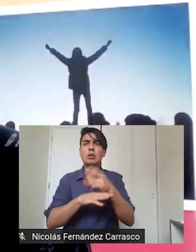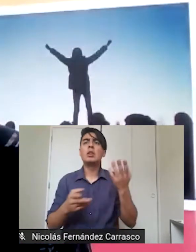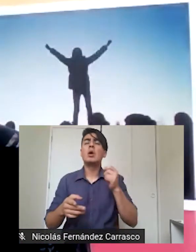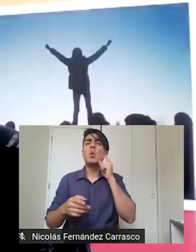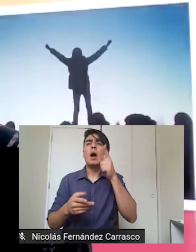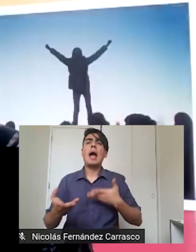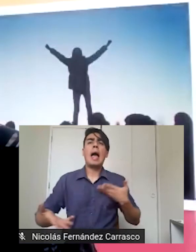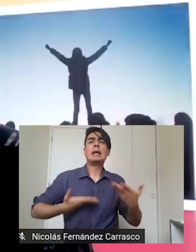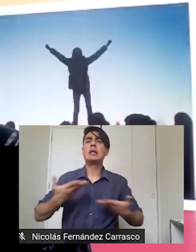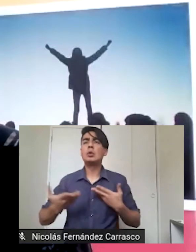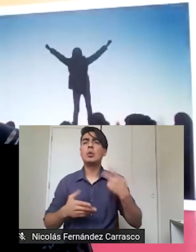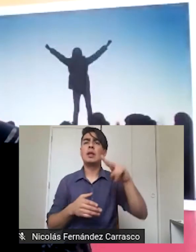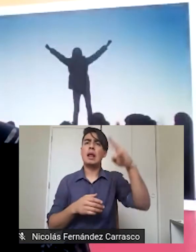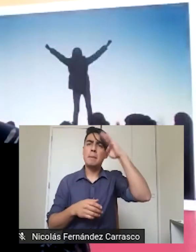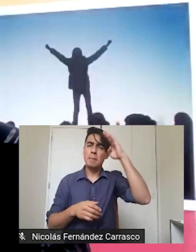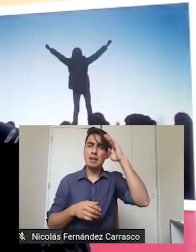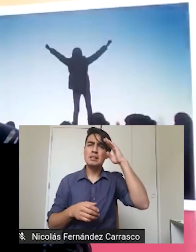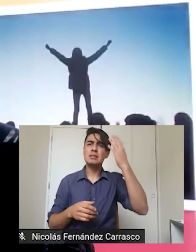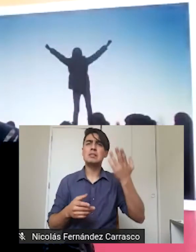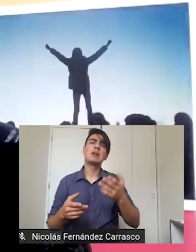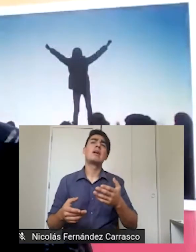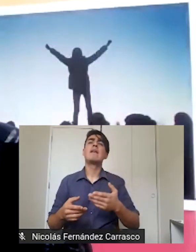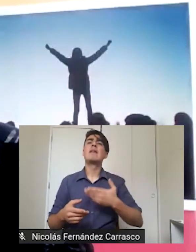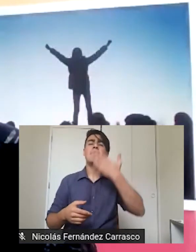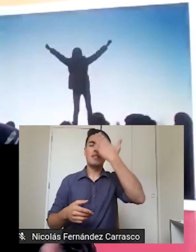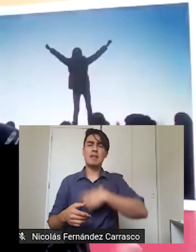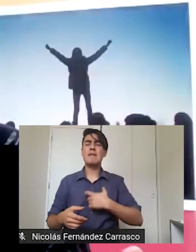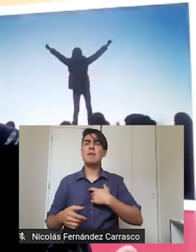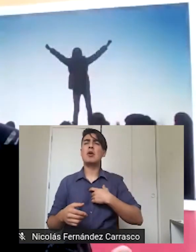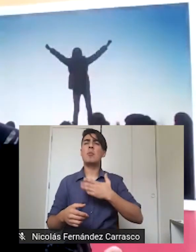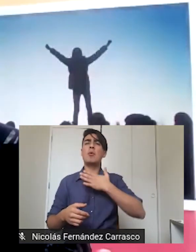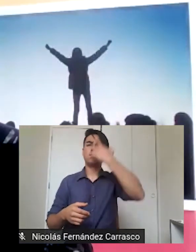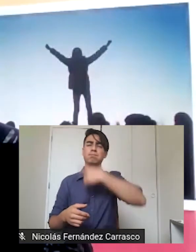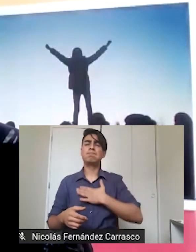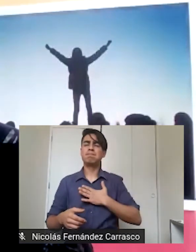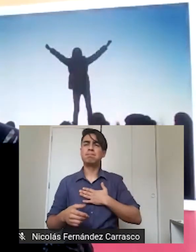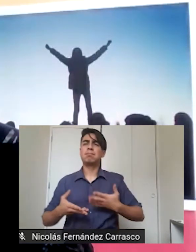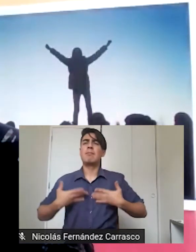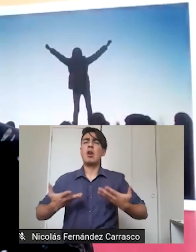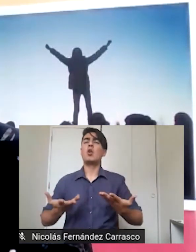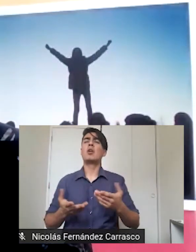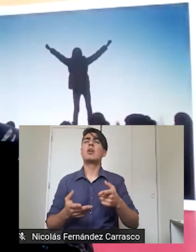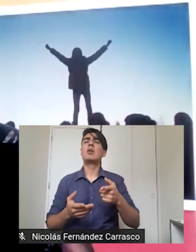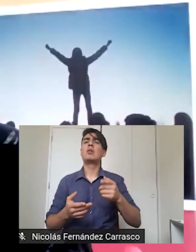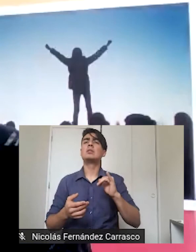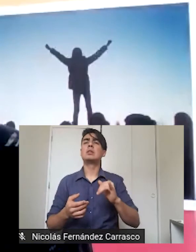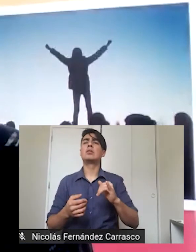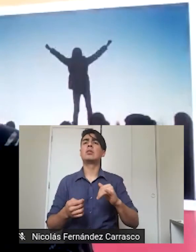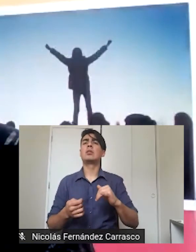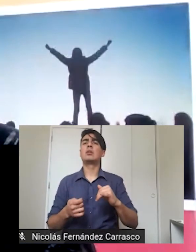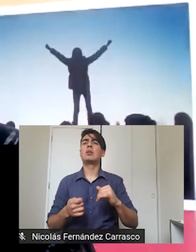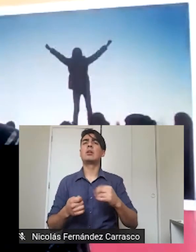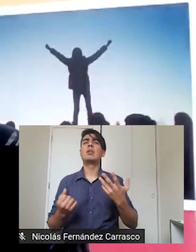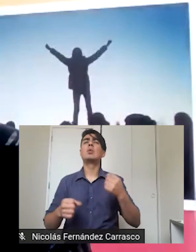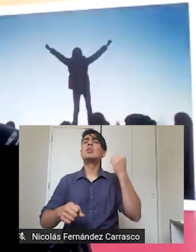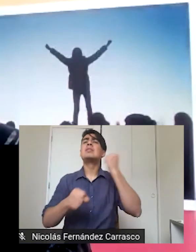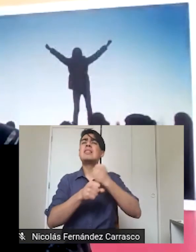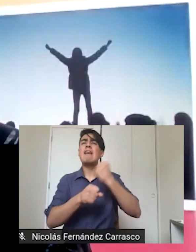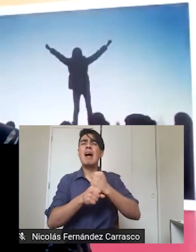conscientes y cuáles son las actitudes, experiencias y valores que quizás inconscientemente es un